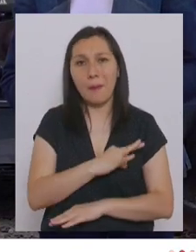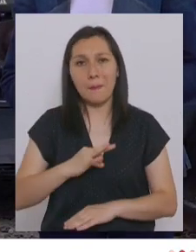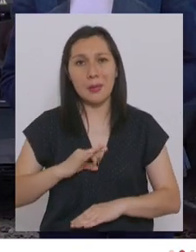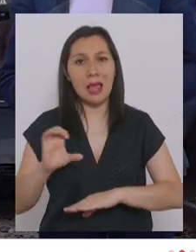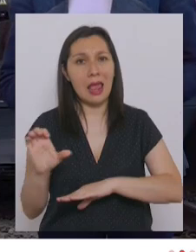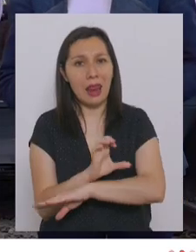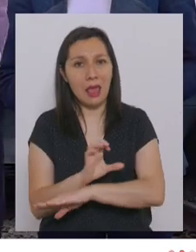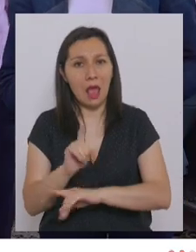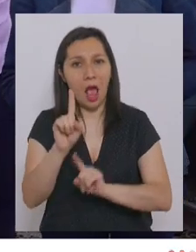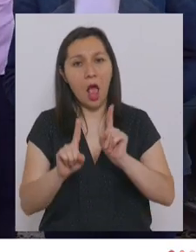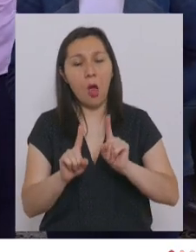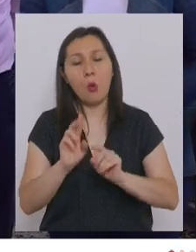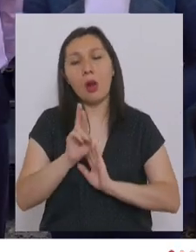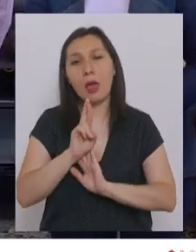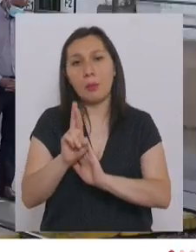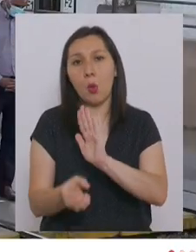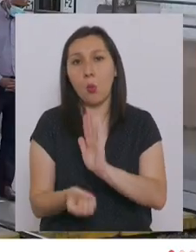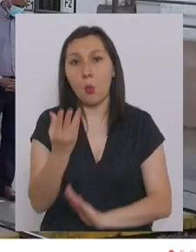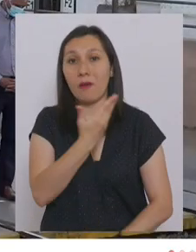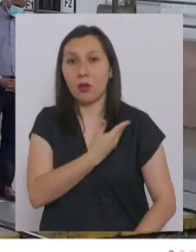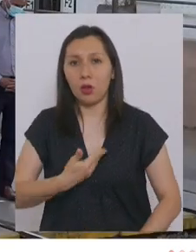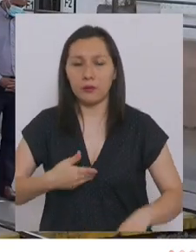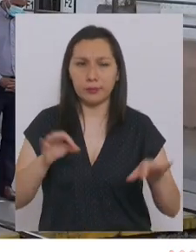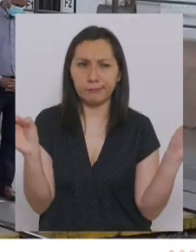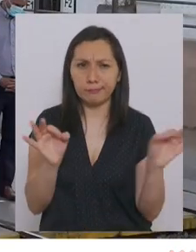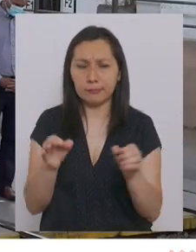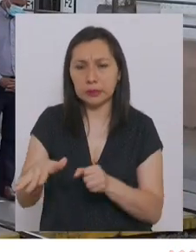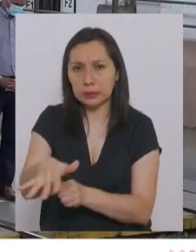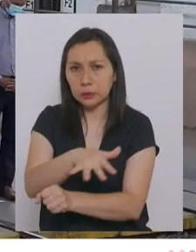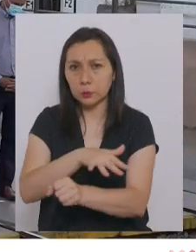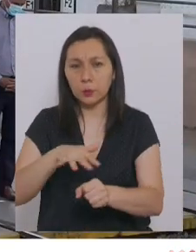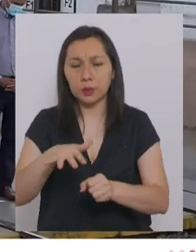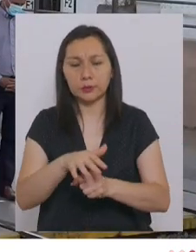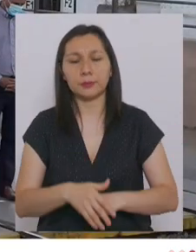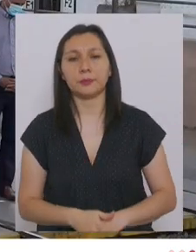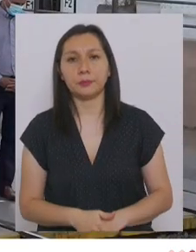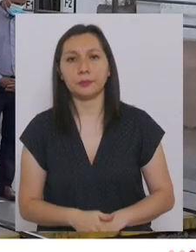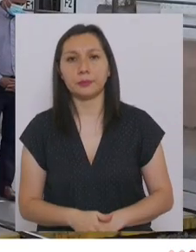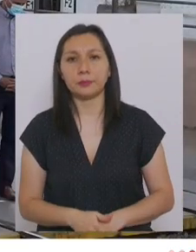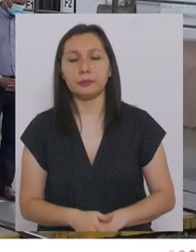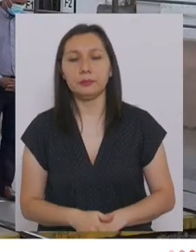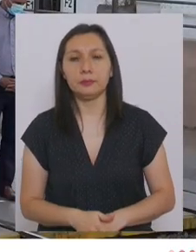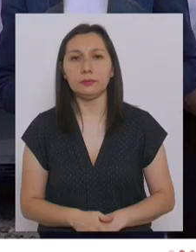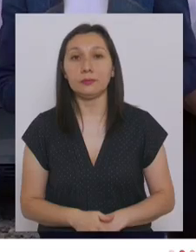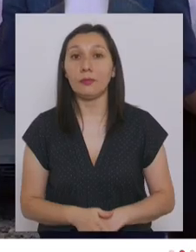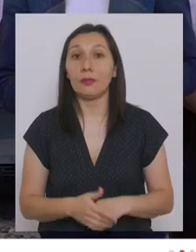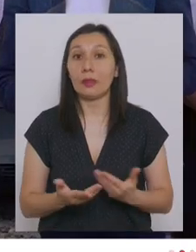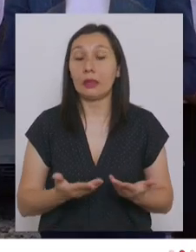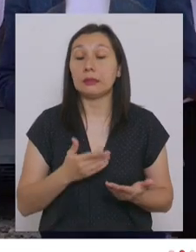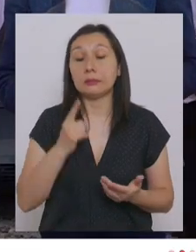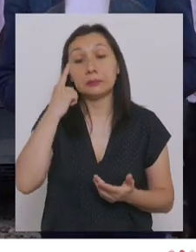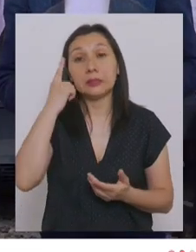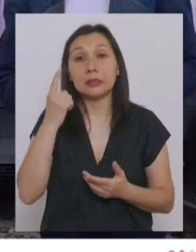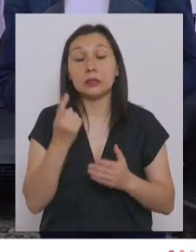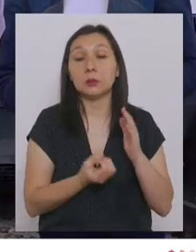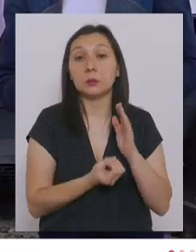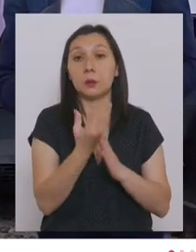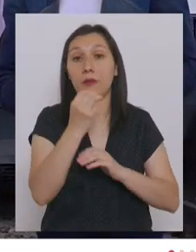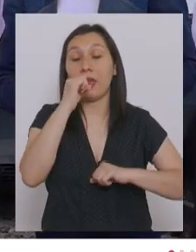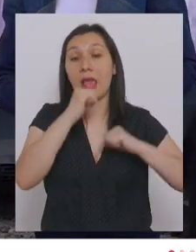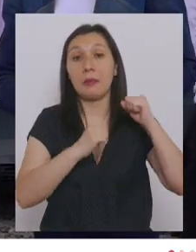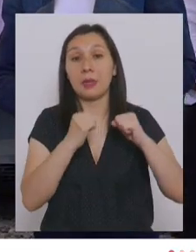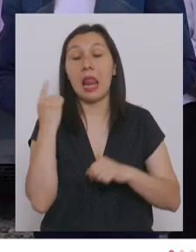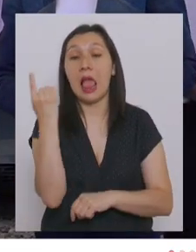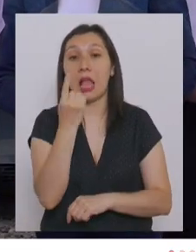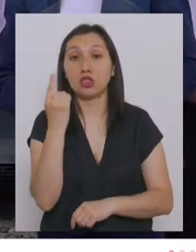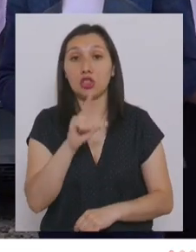Energía y algunos representantes del nuevo gobierno en que les explicamos toda esta situación. Y si la intención es crear una empresa nacional de